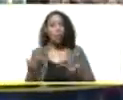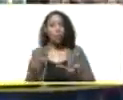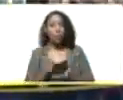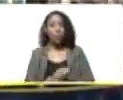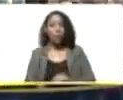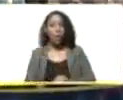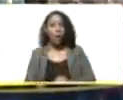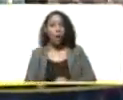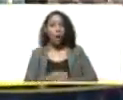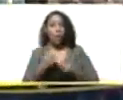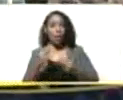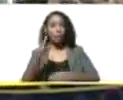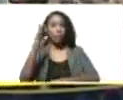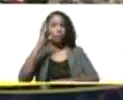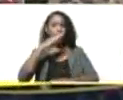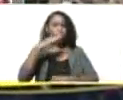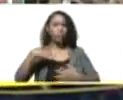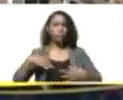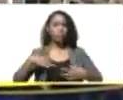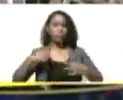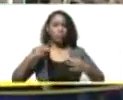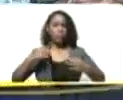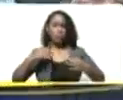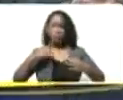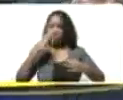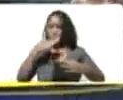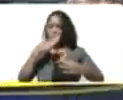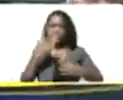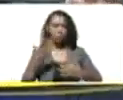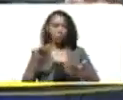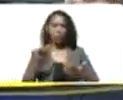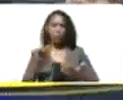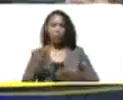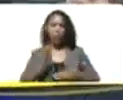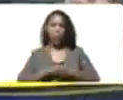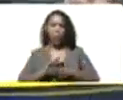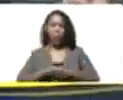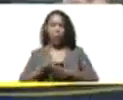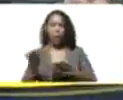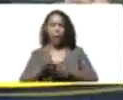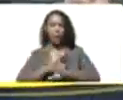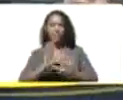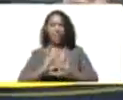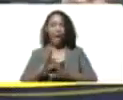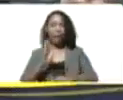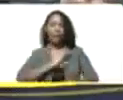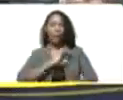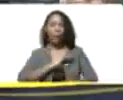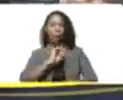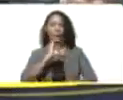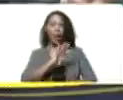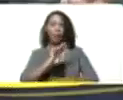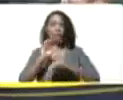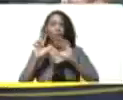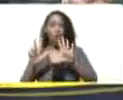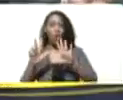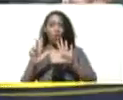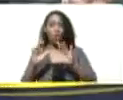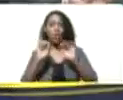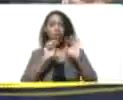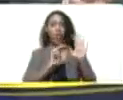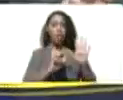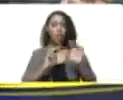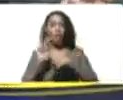cuando comenzó a darnos mal olor el uniforme, porque ya teníamos 48, 72 horas